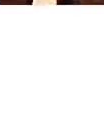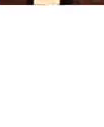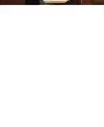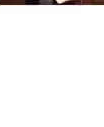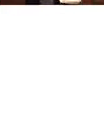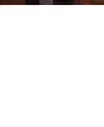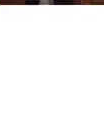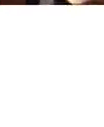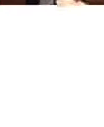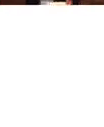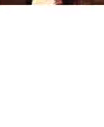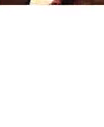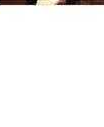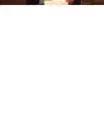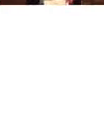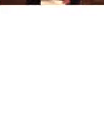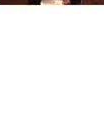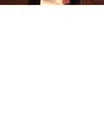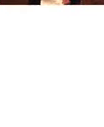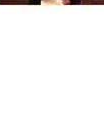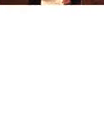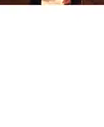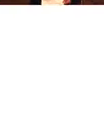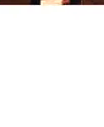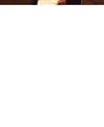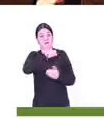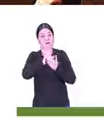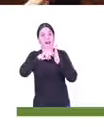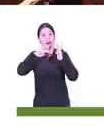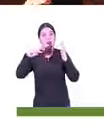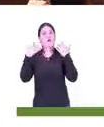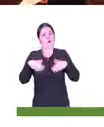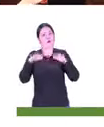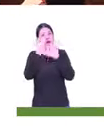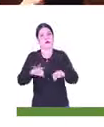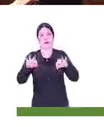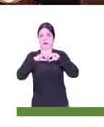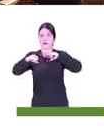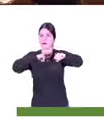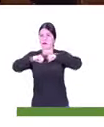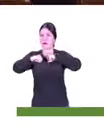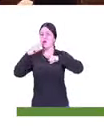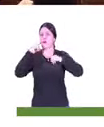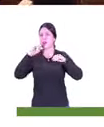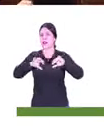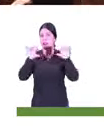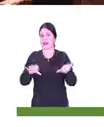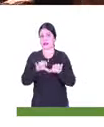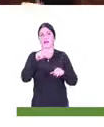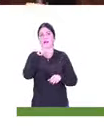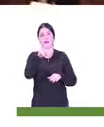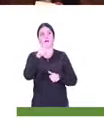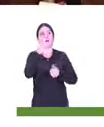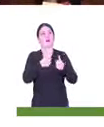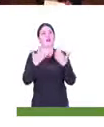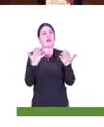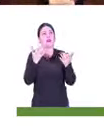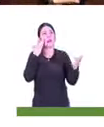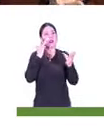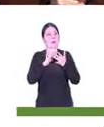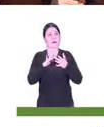sino también de los técnicos que hacen este trabajo muy importante para saber en dónde realmente podemos parquear. En este momento tenemos cerca